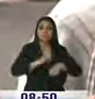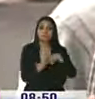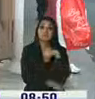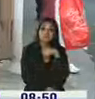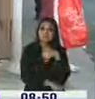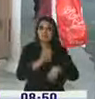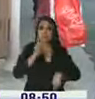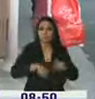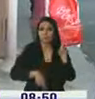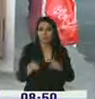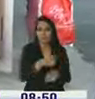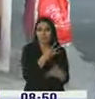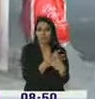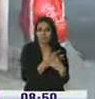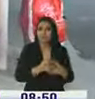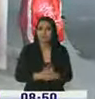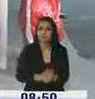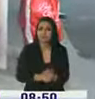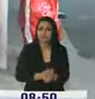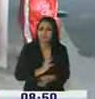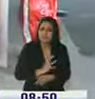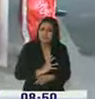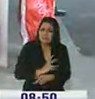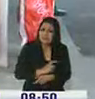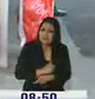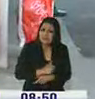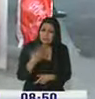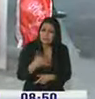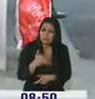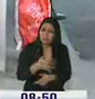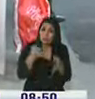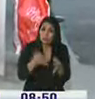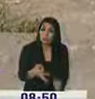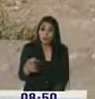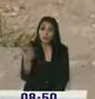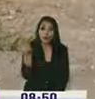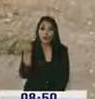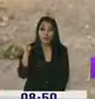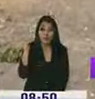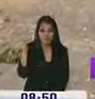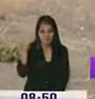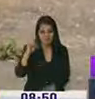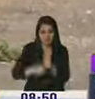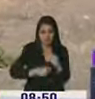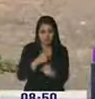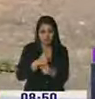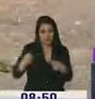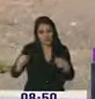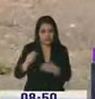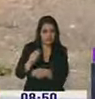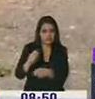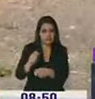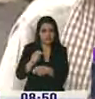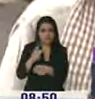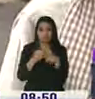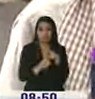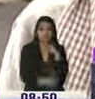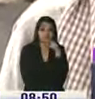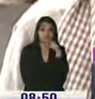inimputable. Es decir, la escena dolorosa y desgarradora donde presuntamente terminó con la vida de su compañera de aula no está en su